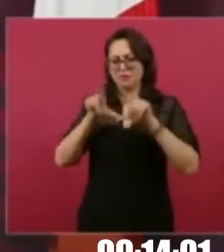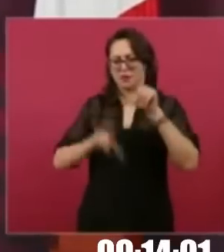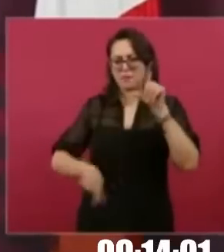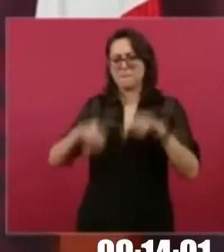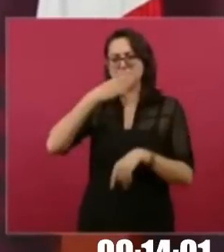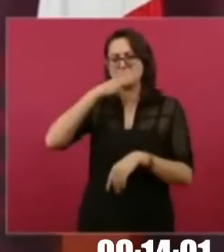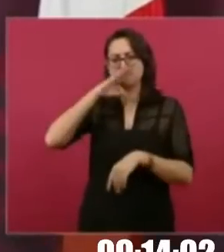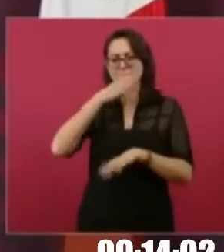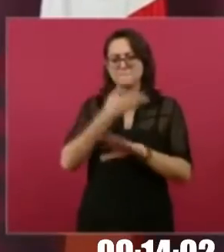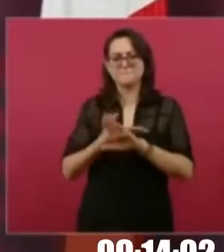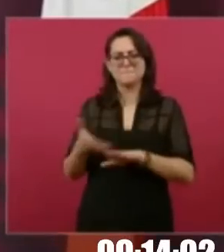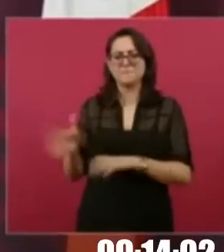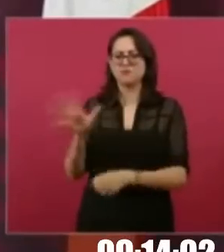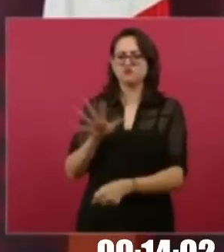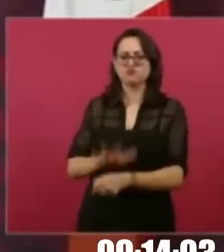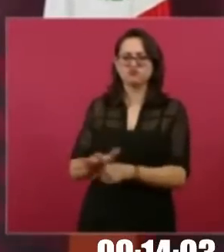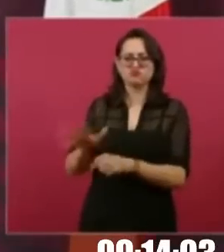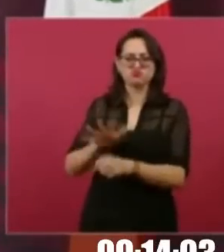blanco